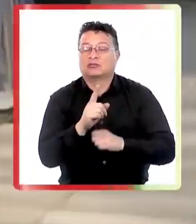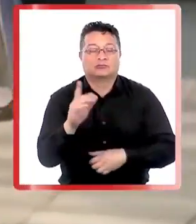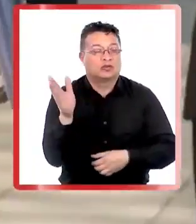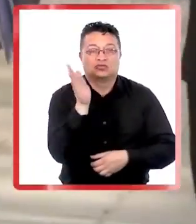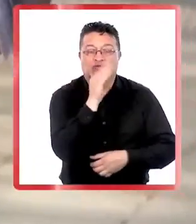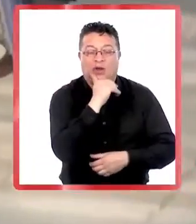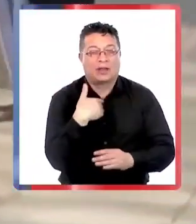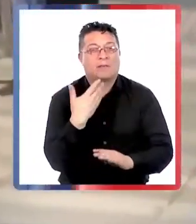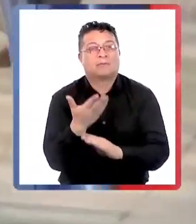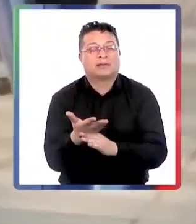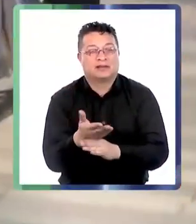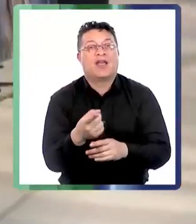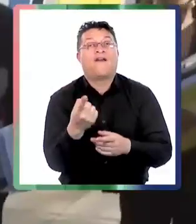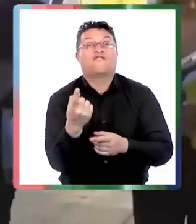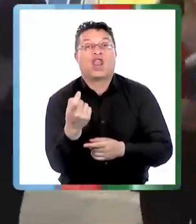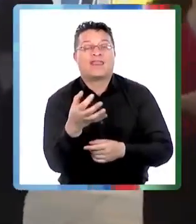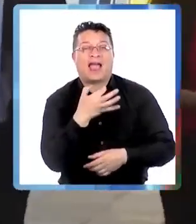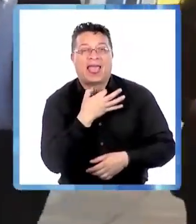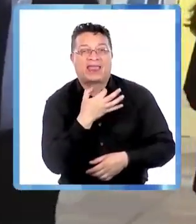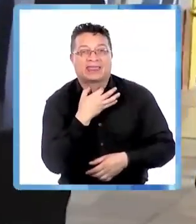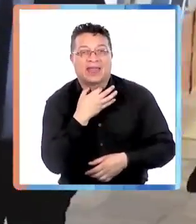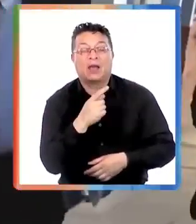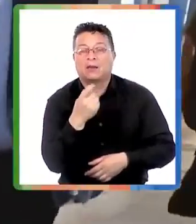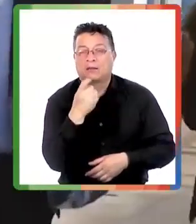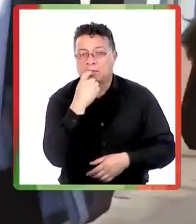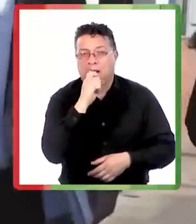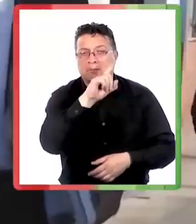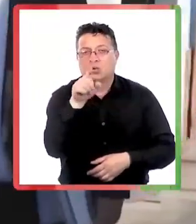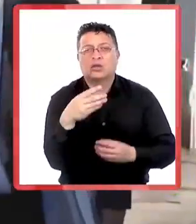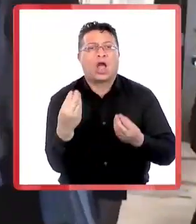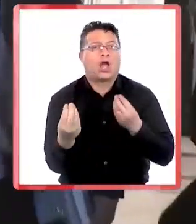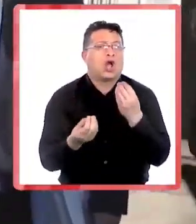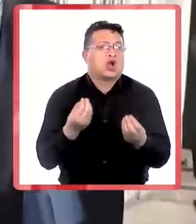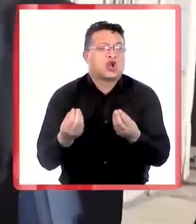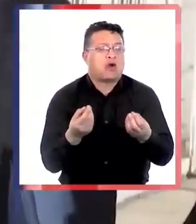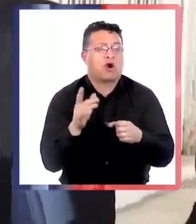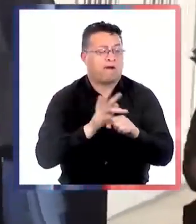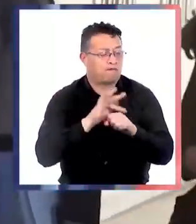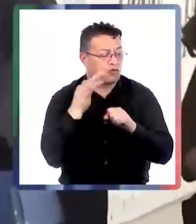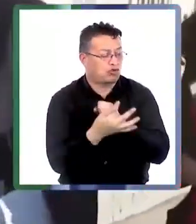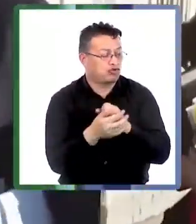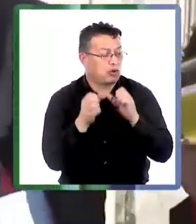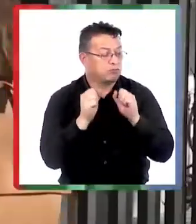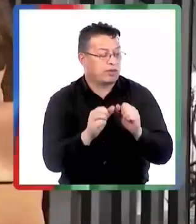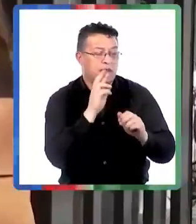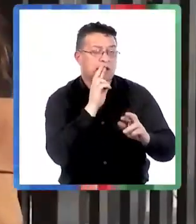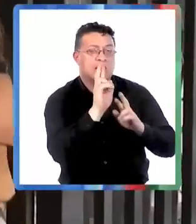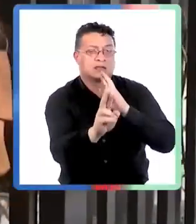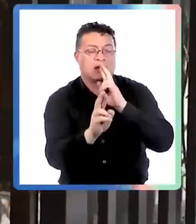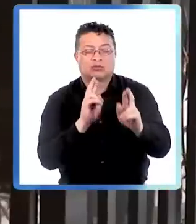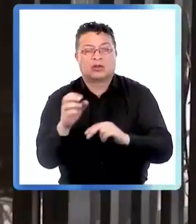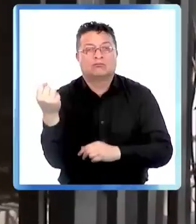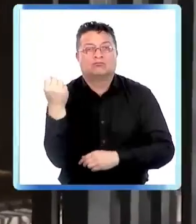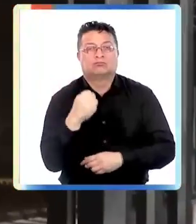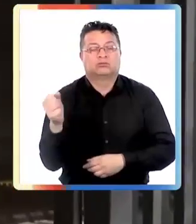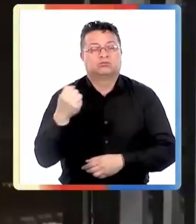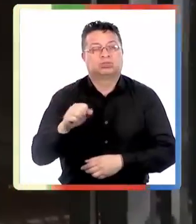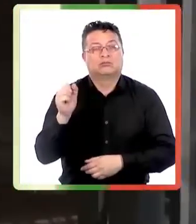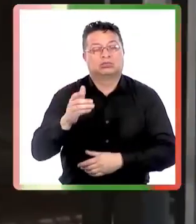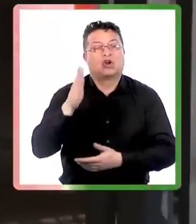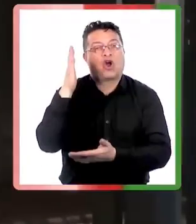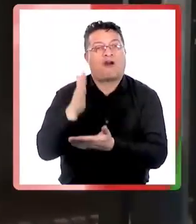fundaciones no se estaba exigiendo una boleta de garantía. La pregunta es cómo entonces las fundaciones podrían responder frente a